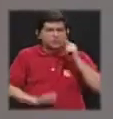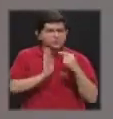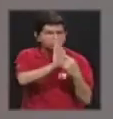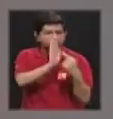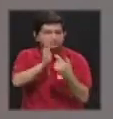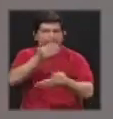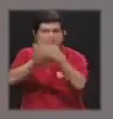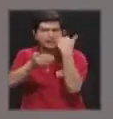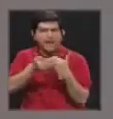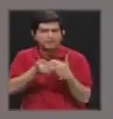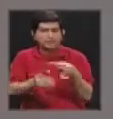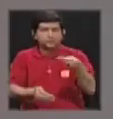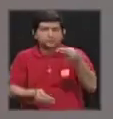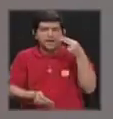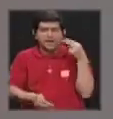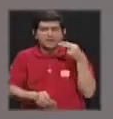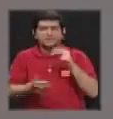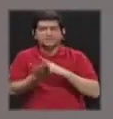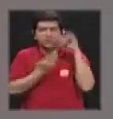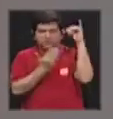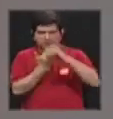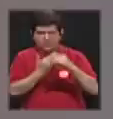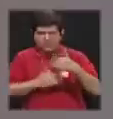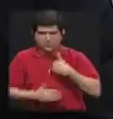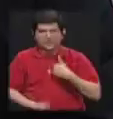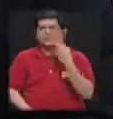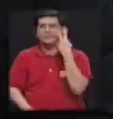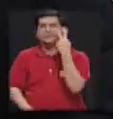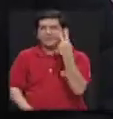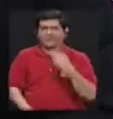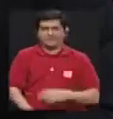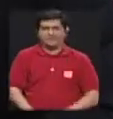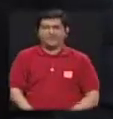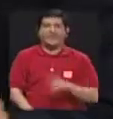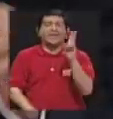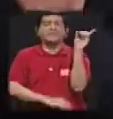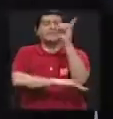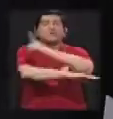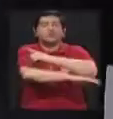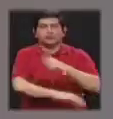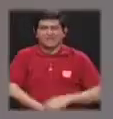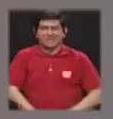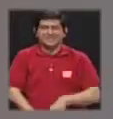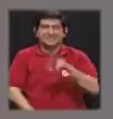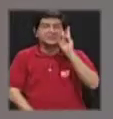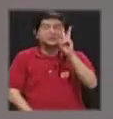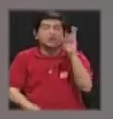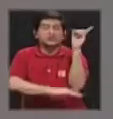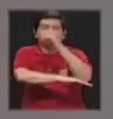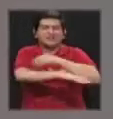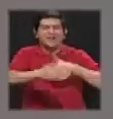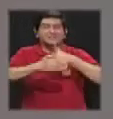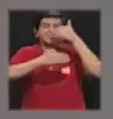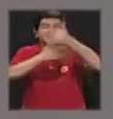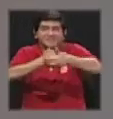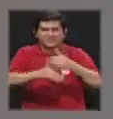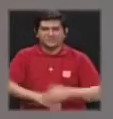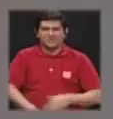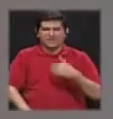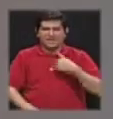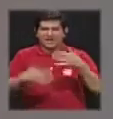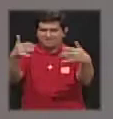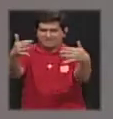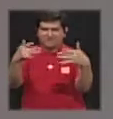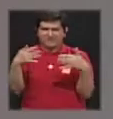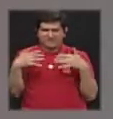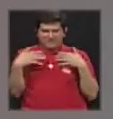en el pasado, en la historia, digamos, de este proyecto. Vea usted que en dos días, después de que llega el